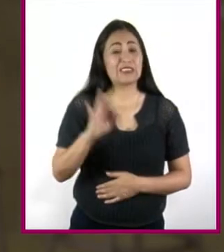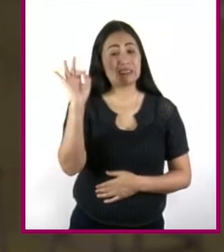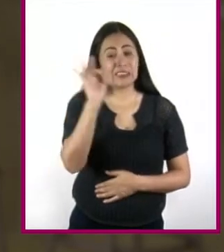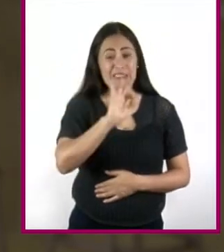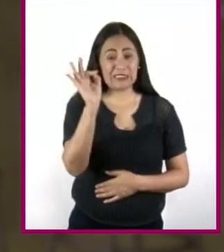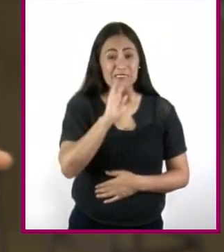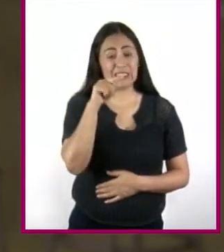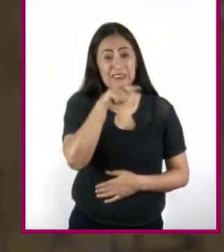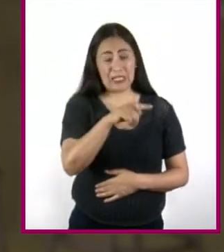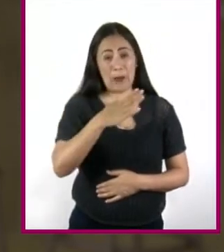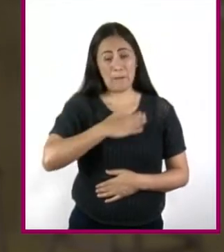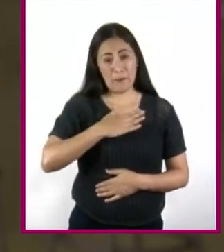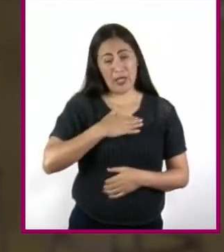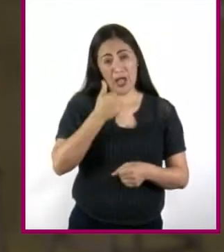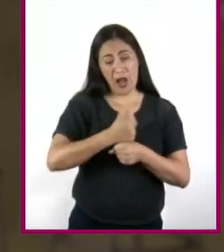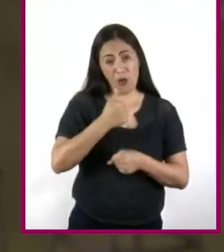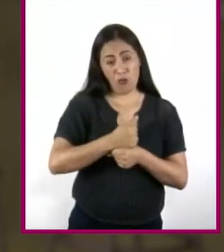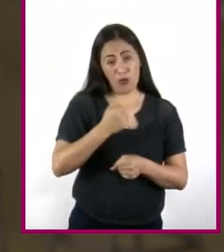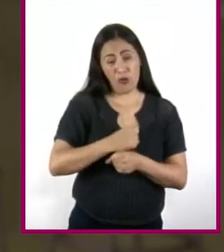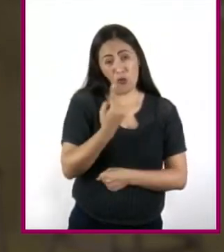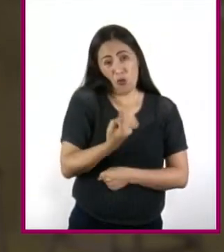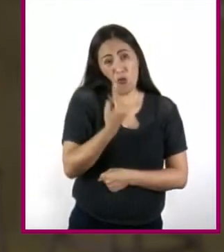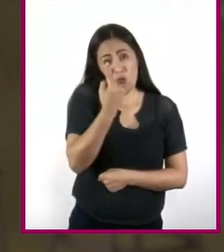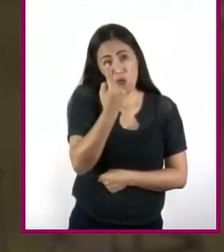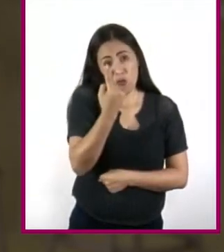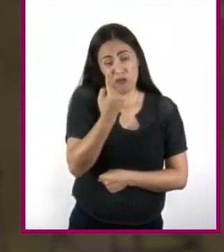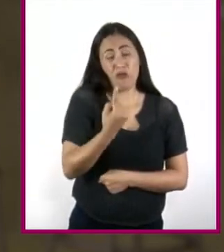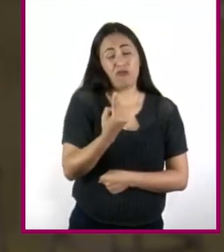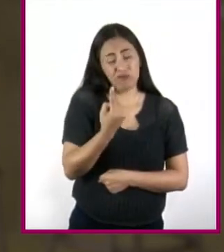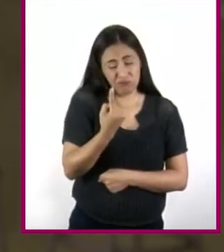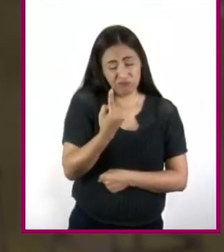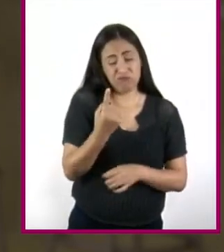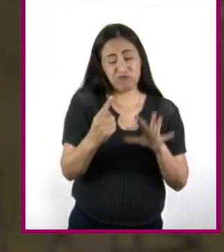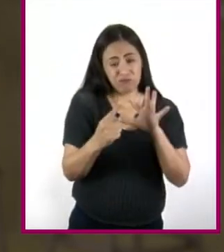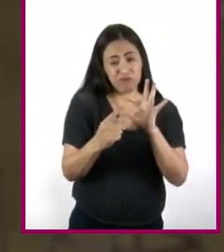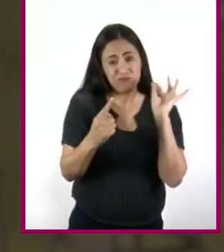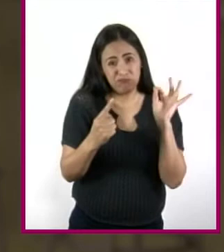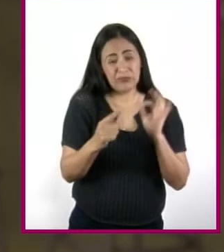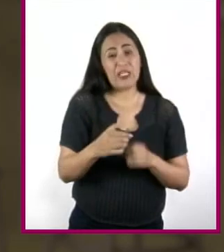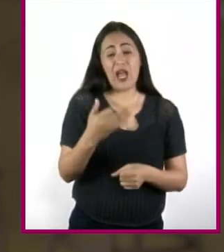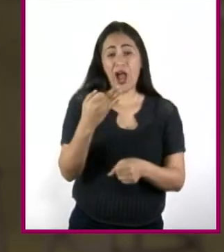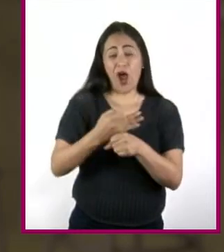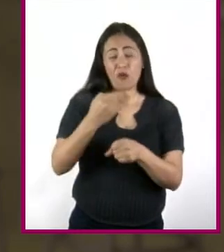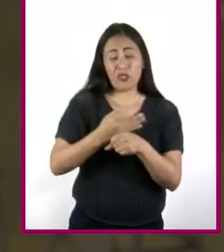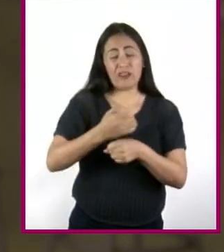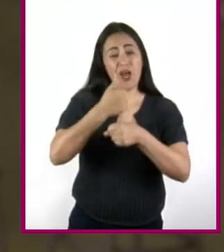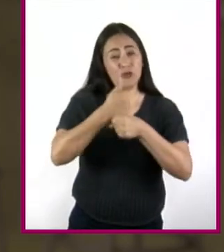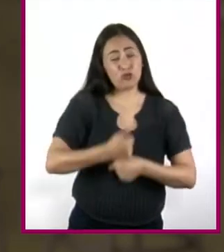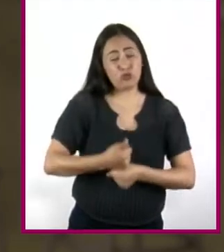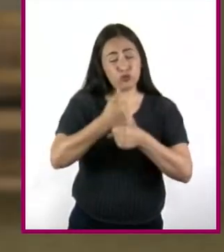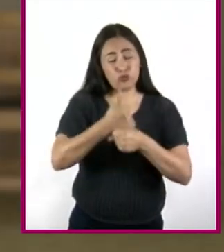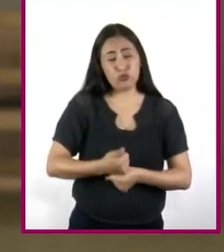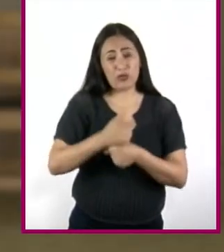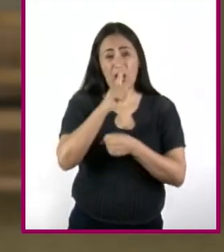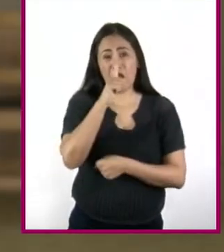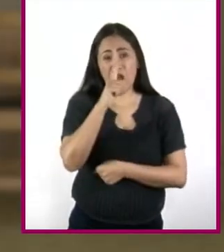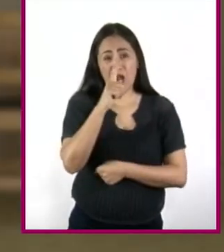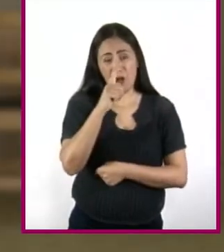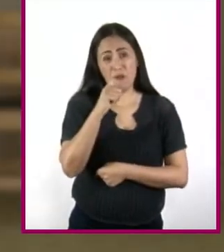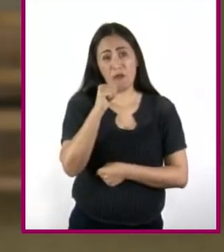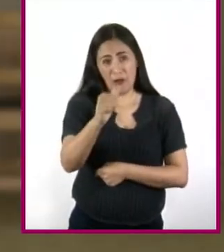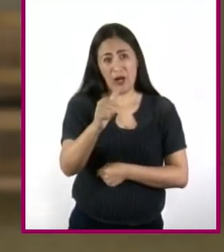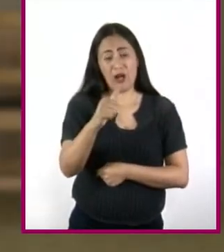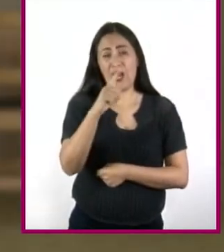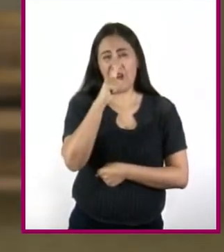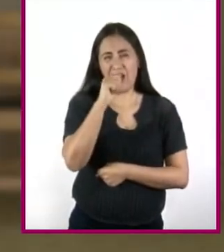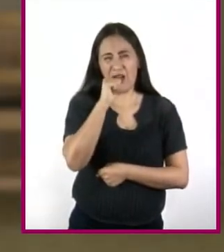de que mi abuelo haya cometido uno y por eso esté sufriendo y su alma no tenga salvación. ¿Qué pecado